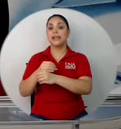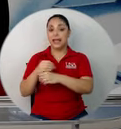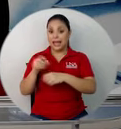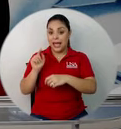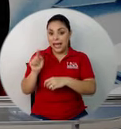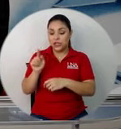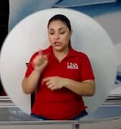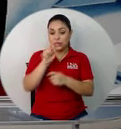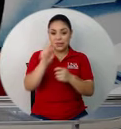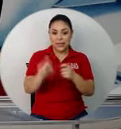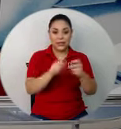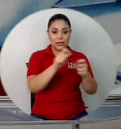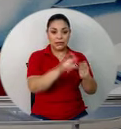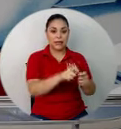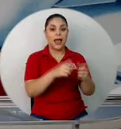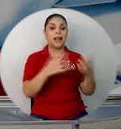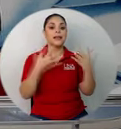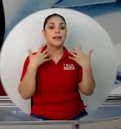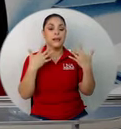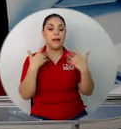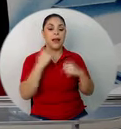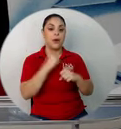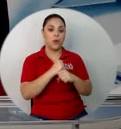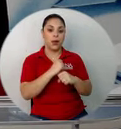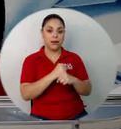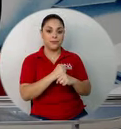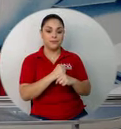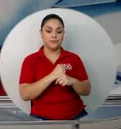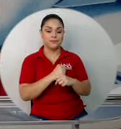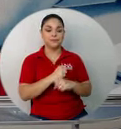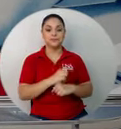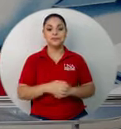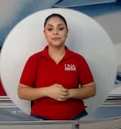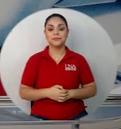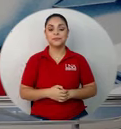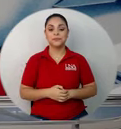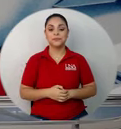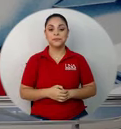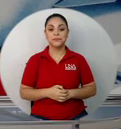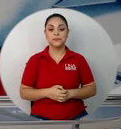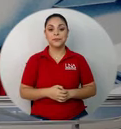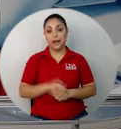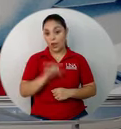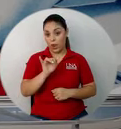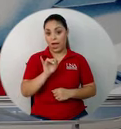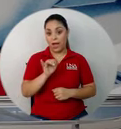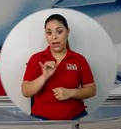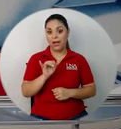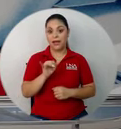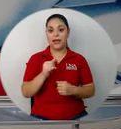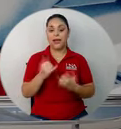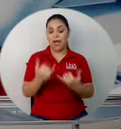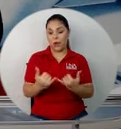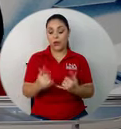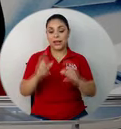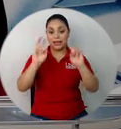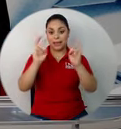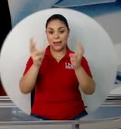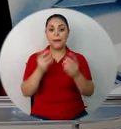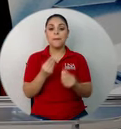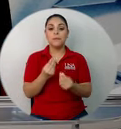determina, en este caso, el clima laboral. Ahora bien, para entrar en cuestión al tema de